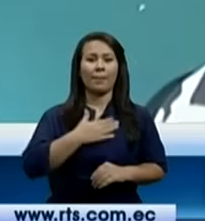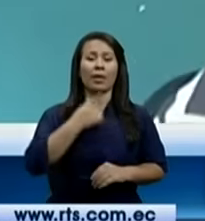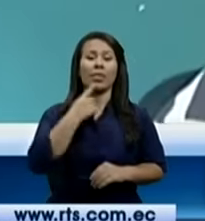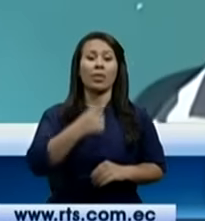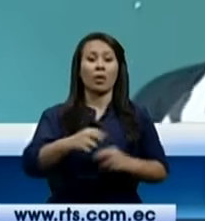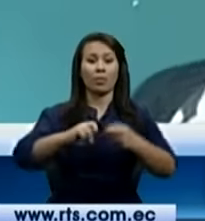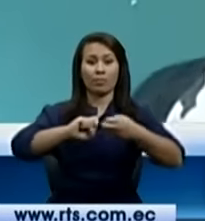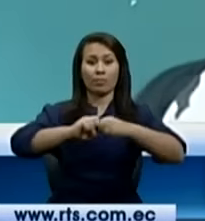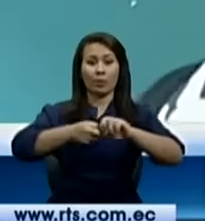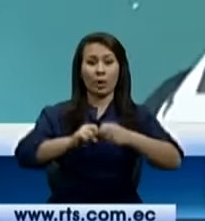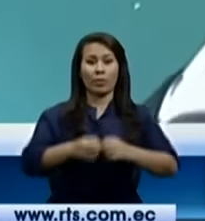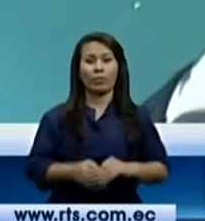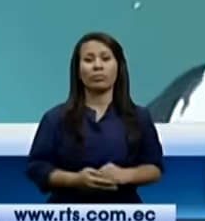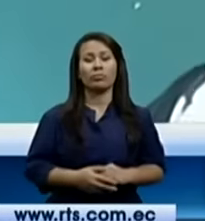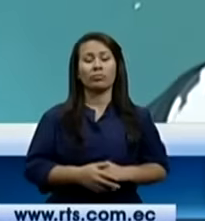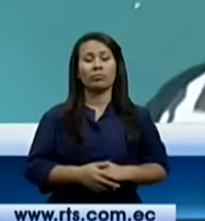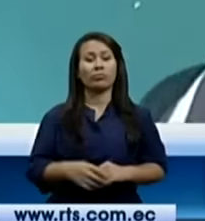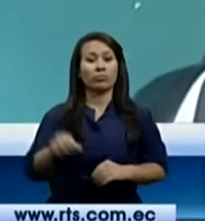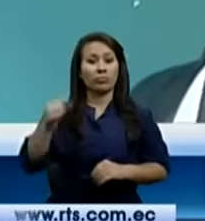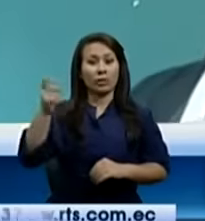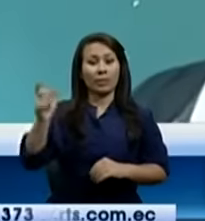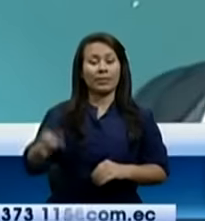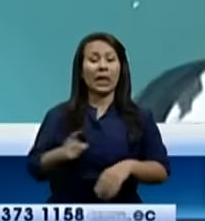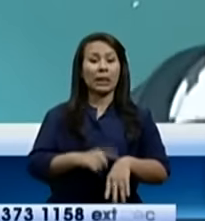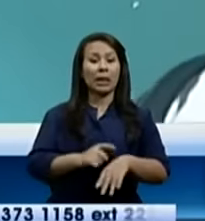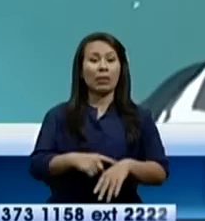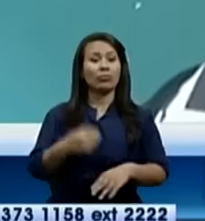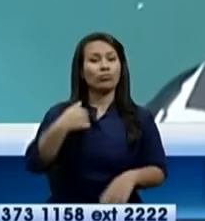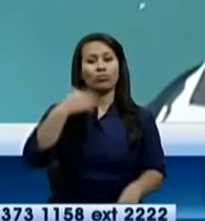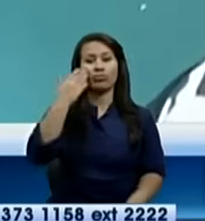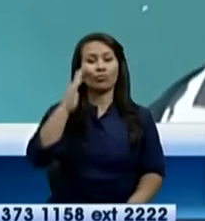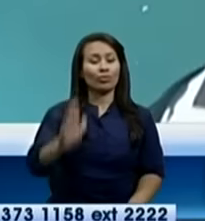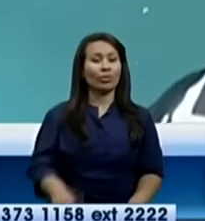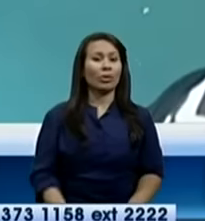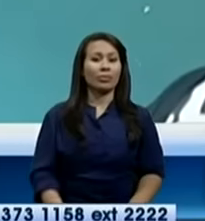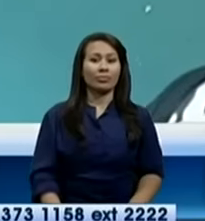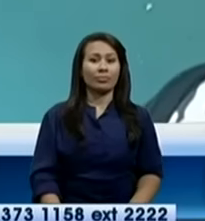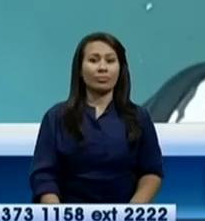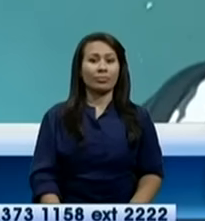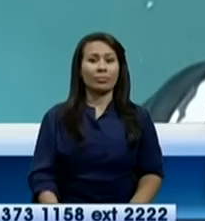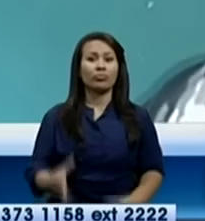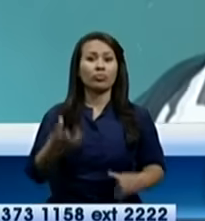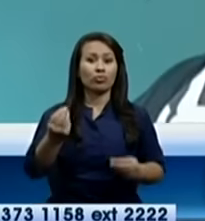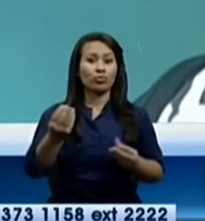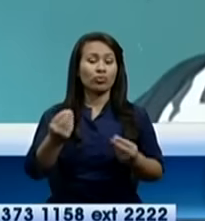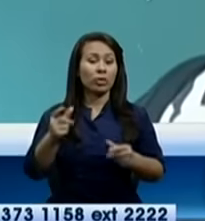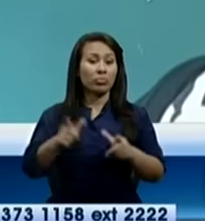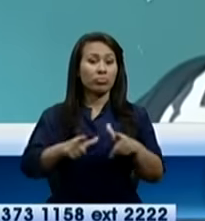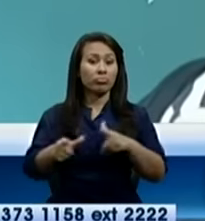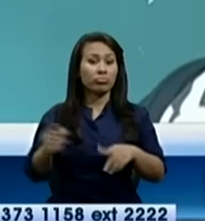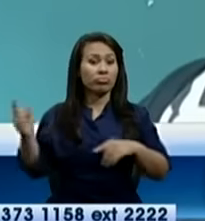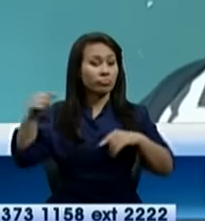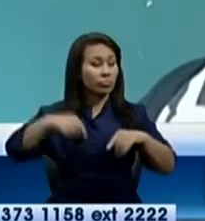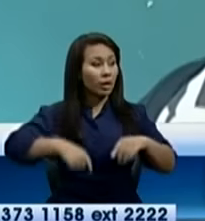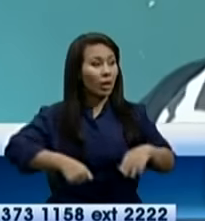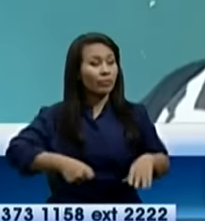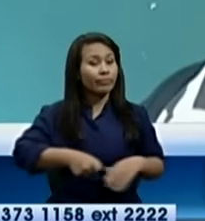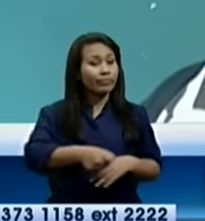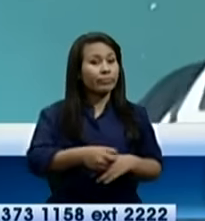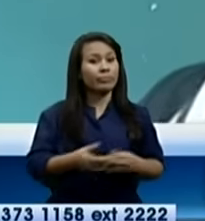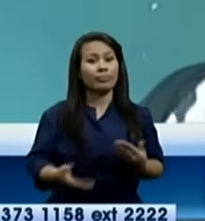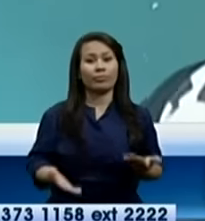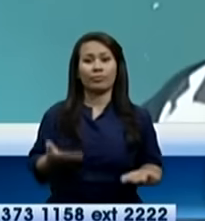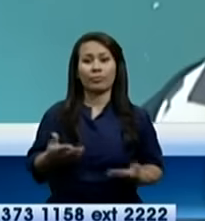problema temprano, no sé con quién. Entonces, ahí creo que le han hecho la vuelta, hermano. ¿Pero el mismo